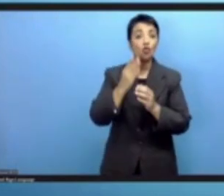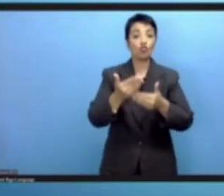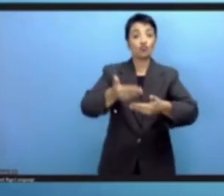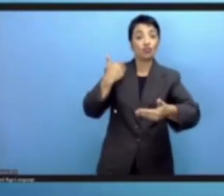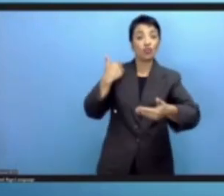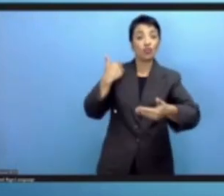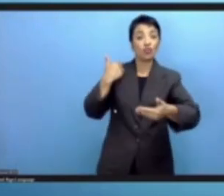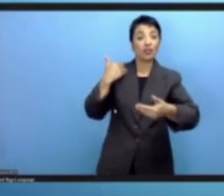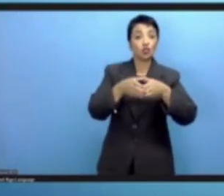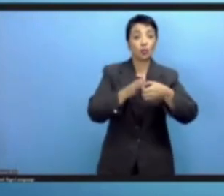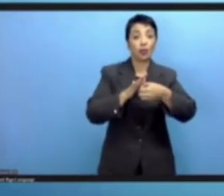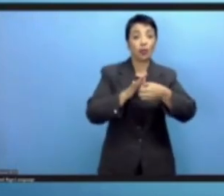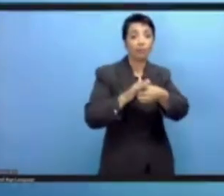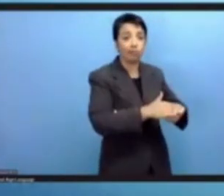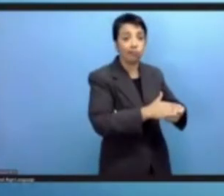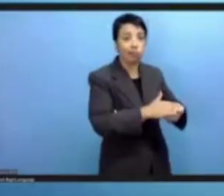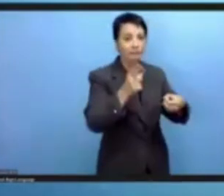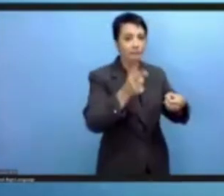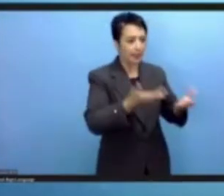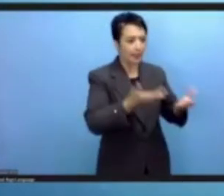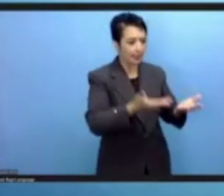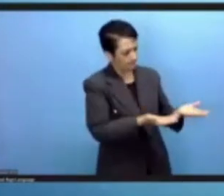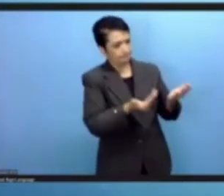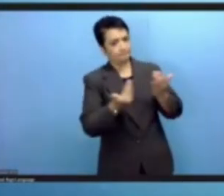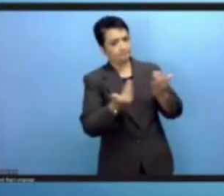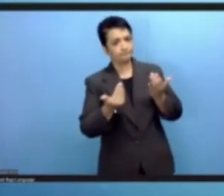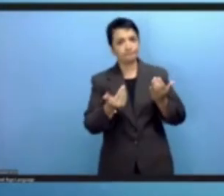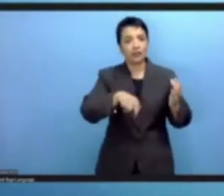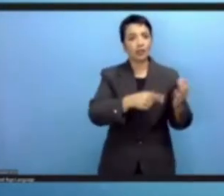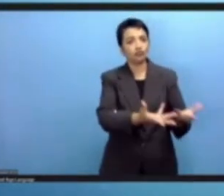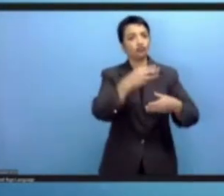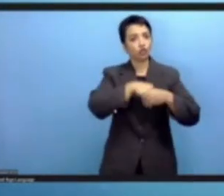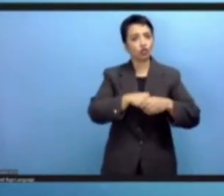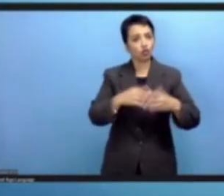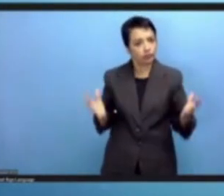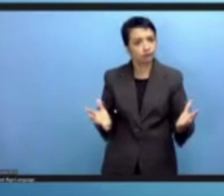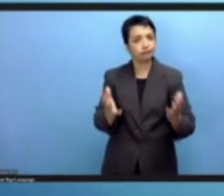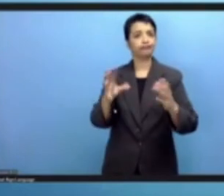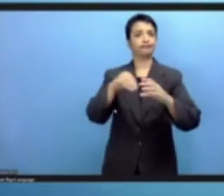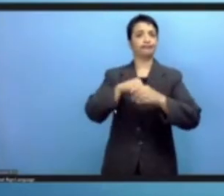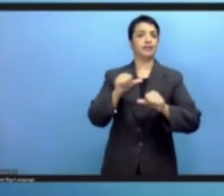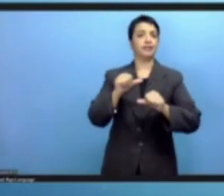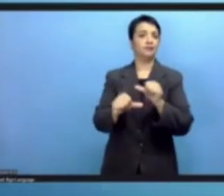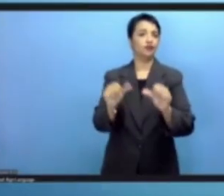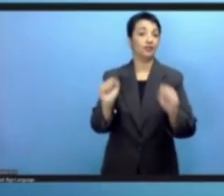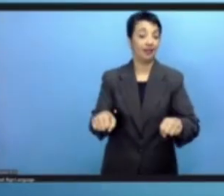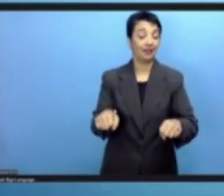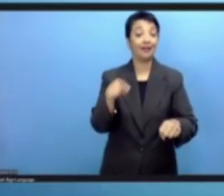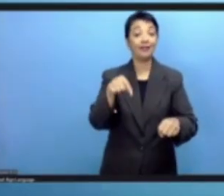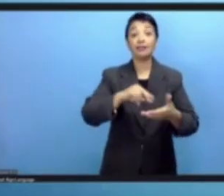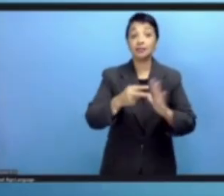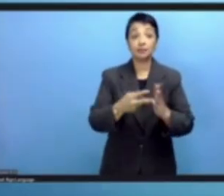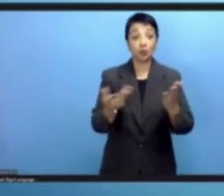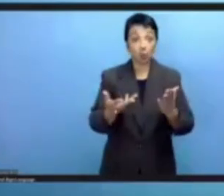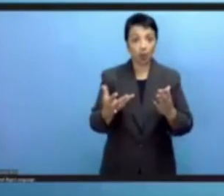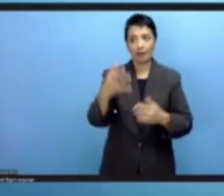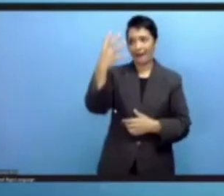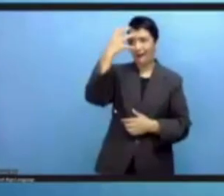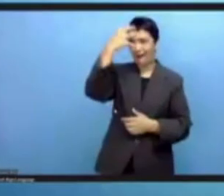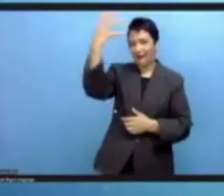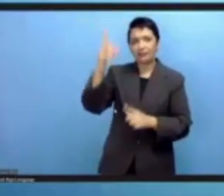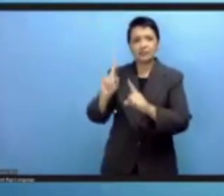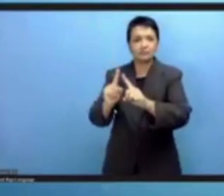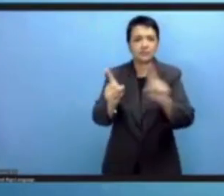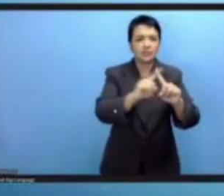la cooperación digital en la gobernanza que es necesaria de inmediato las organizaciones internacionales pueden dar el ejemplo